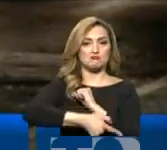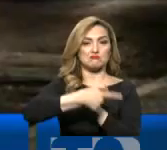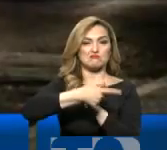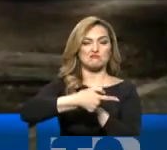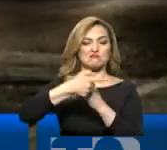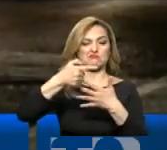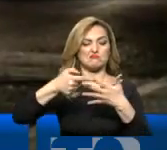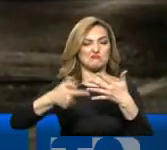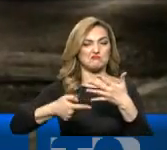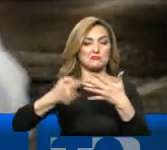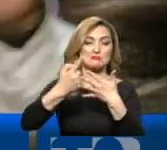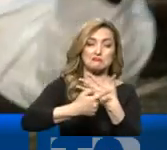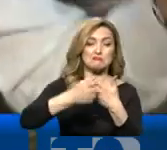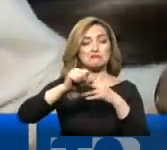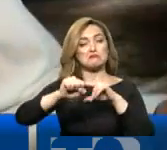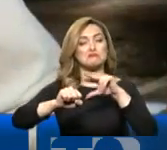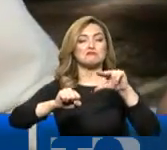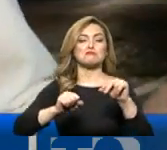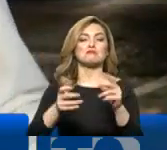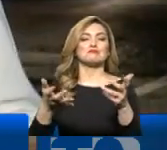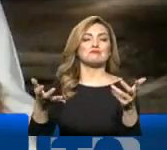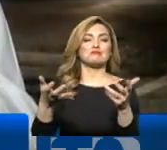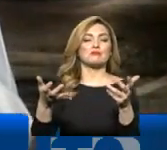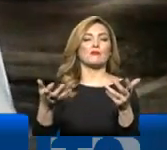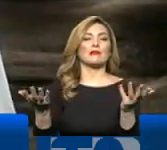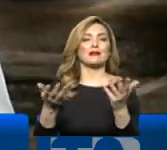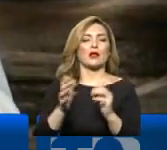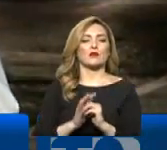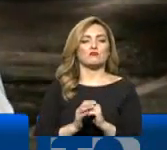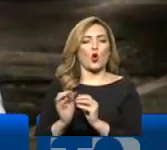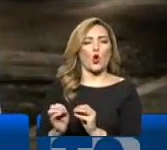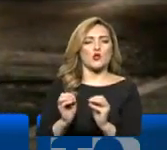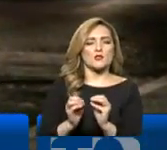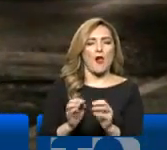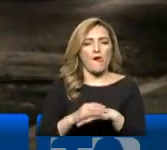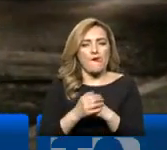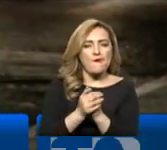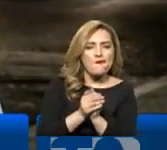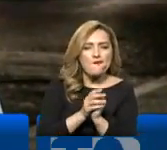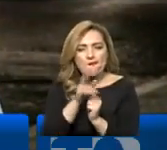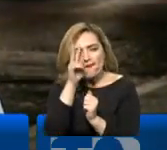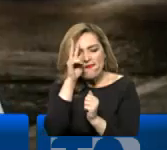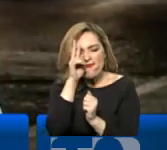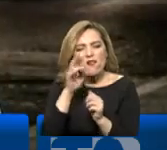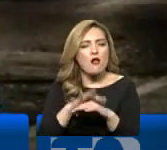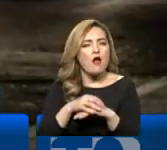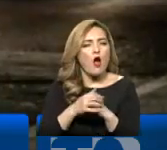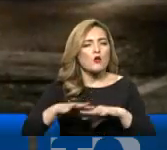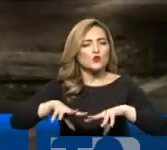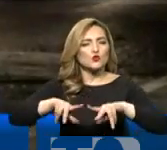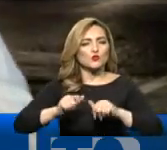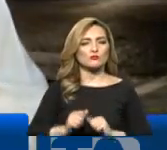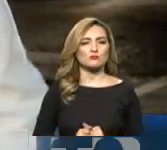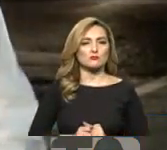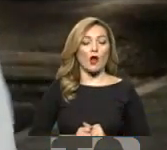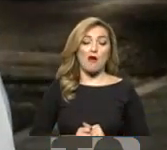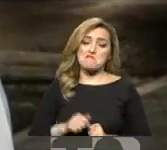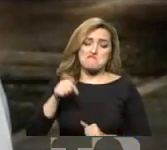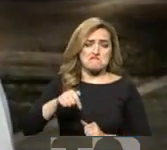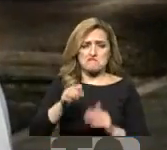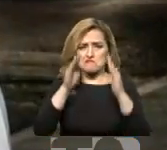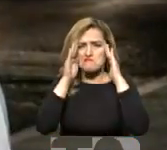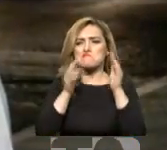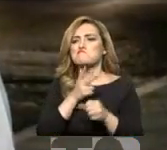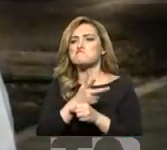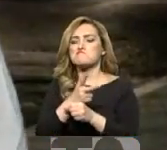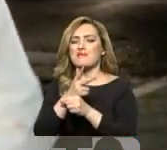involucrados en este aparente delito de delincuencia organizada. Estaremos pendientes para más adelante conectarnos de nuevo